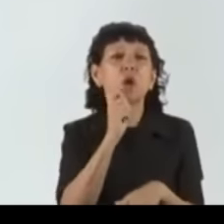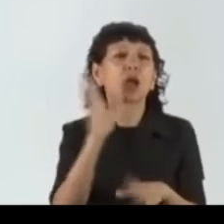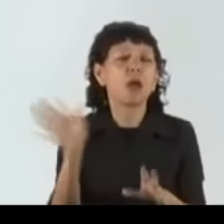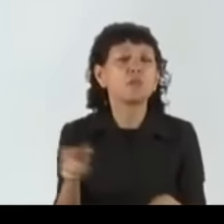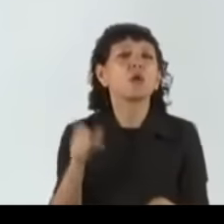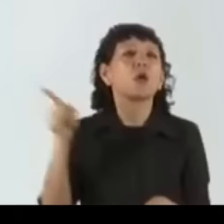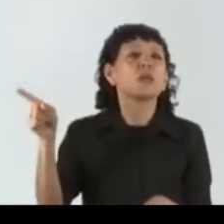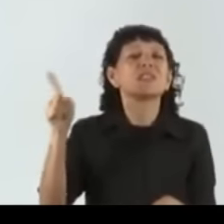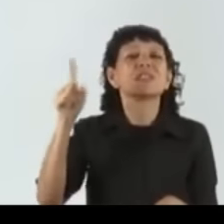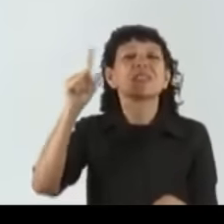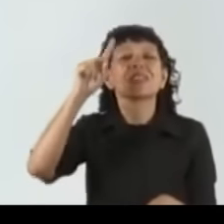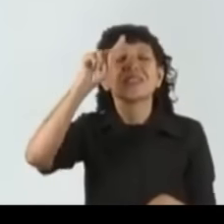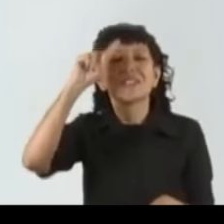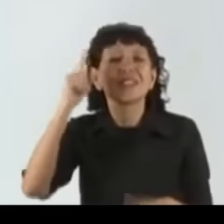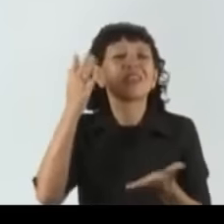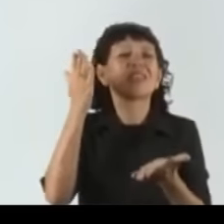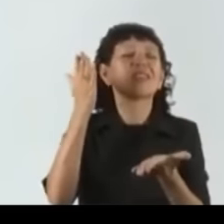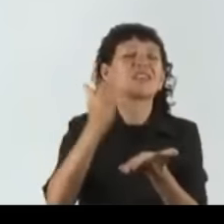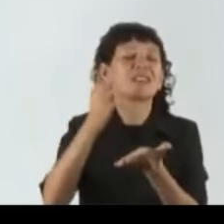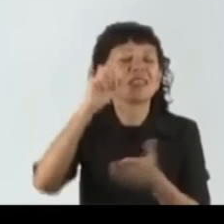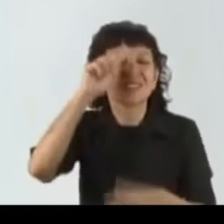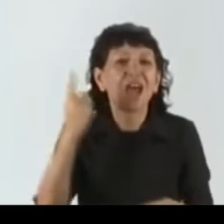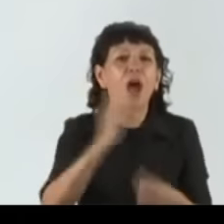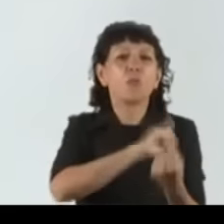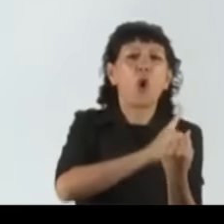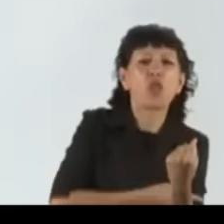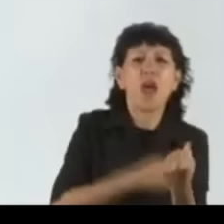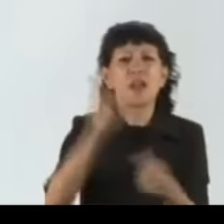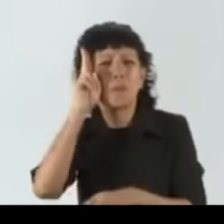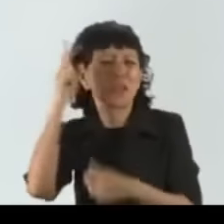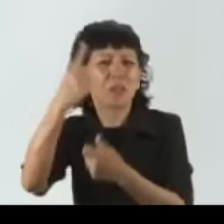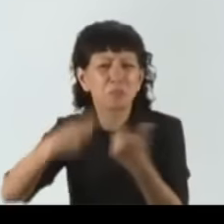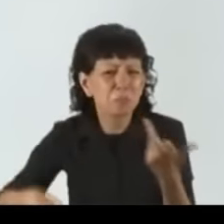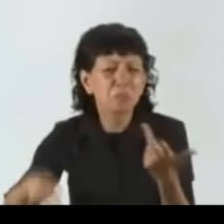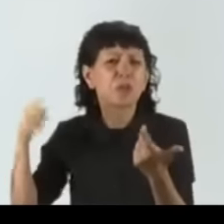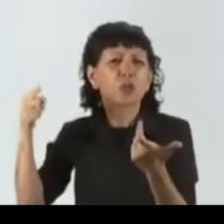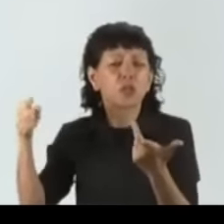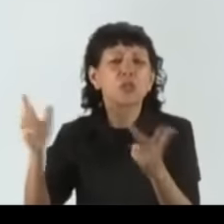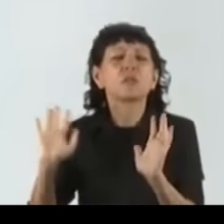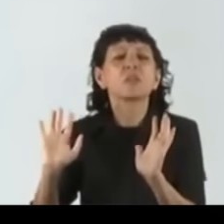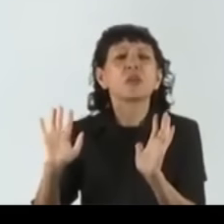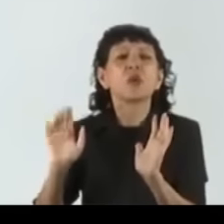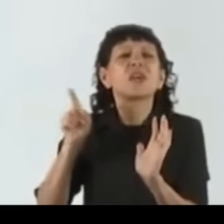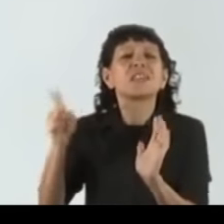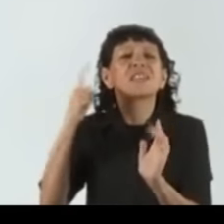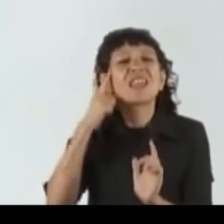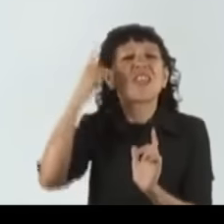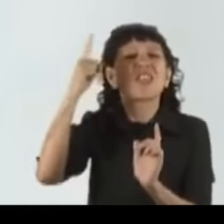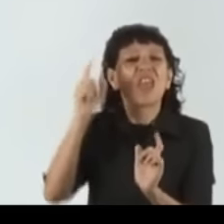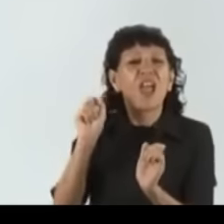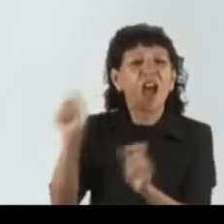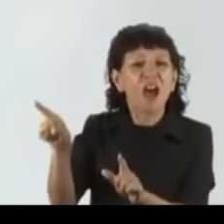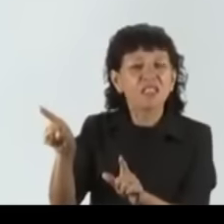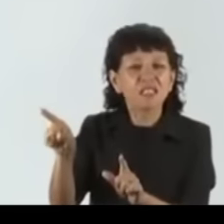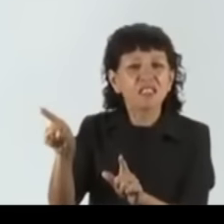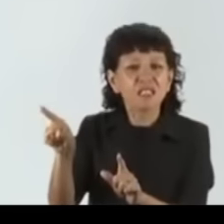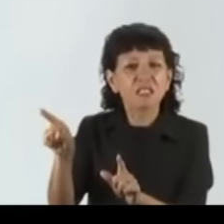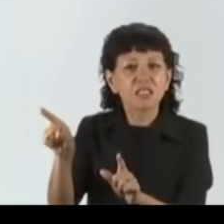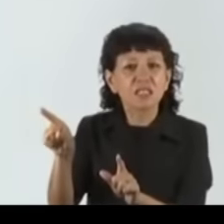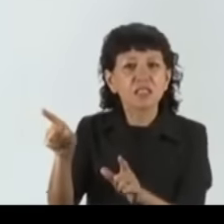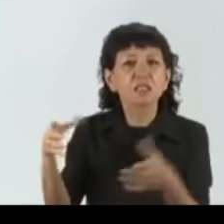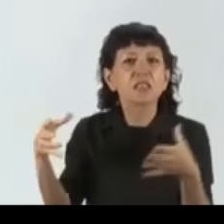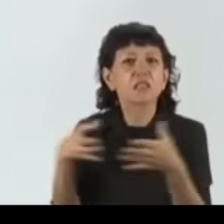derechos sociales, laborales, la economía nacional, entregarse al imperialismo norteamericano, etcétera, también son postulados que la oposición toma,